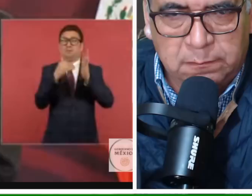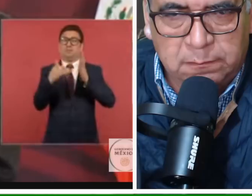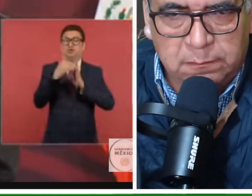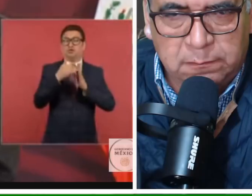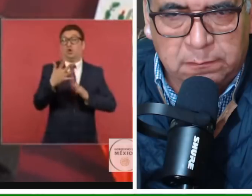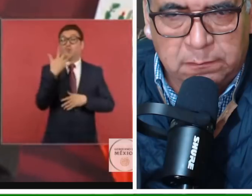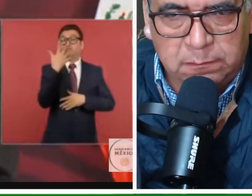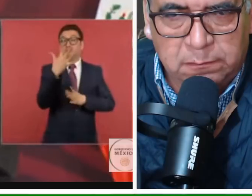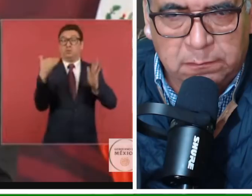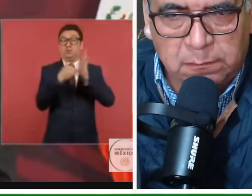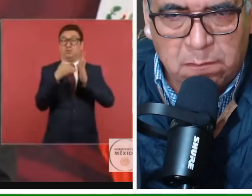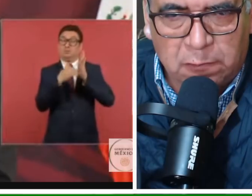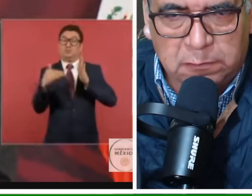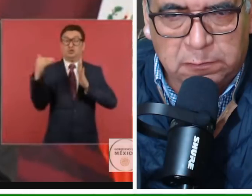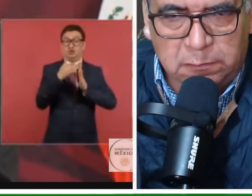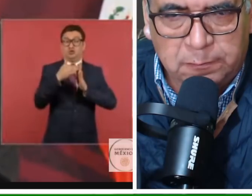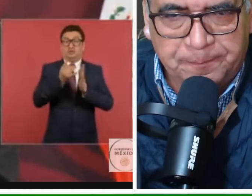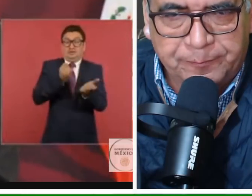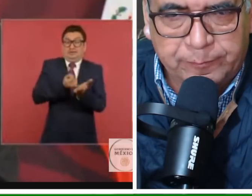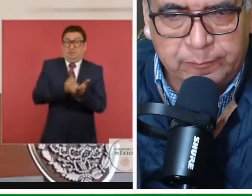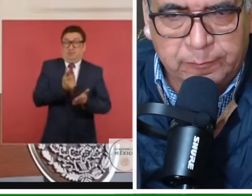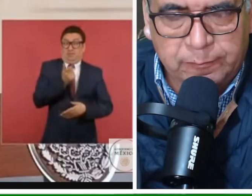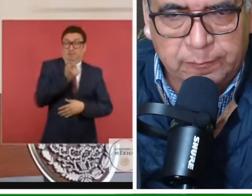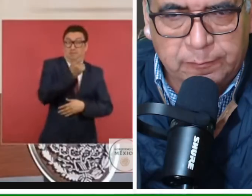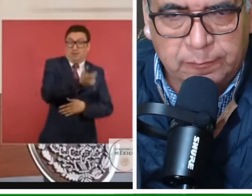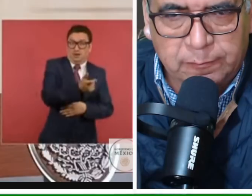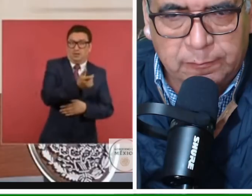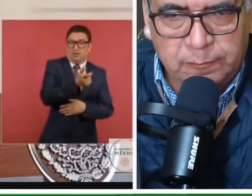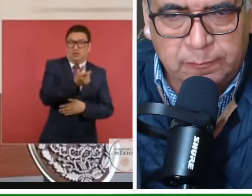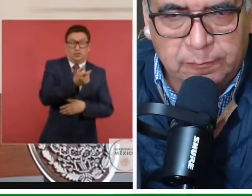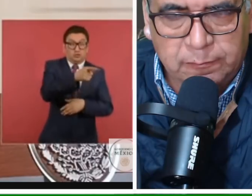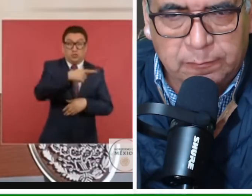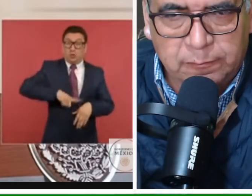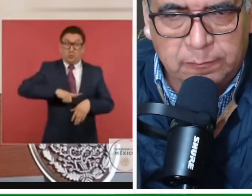5 mil millones de pesos de impuestos, y no los pago.